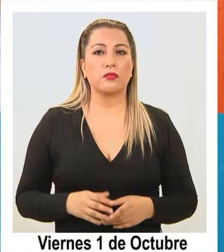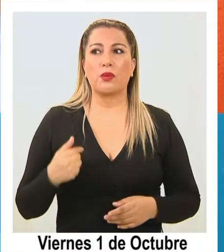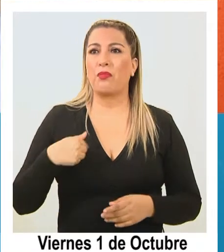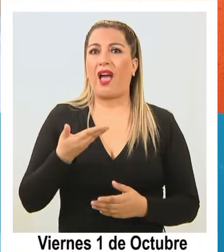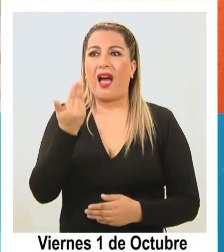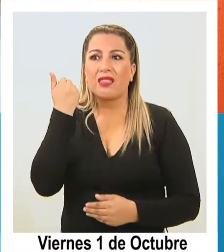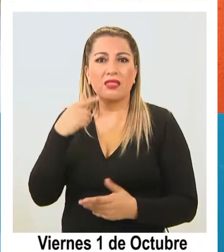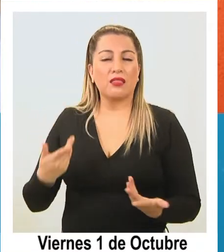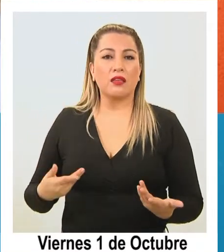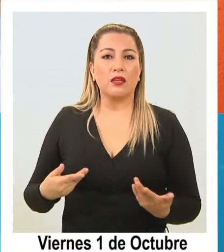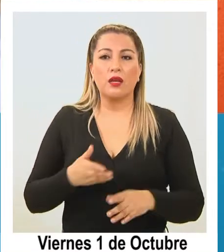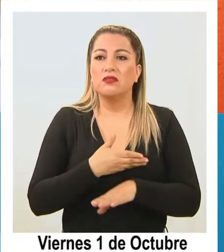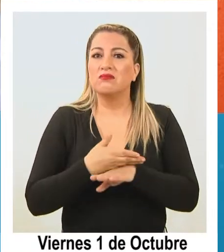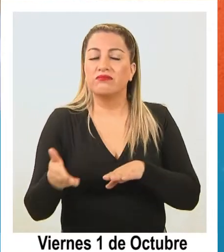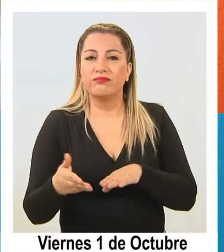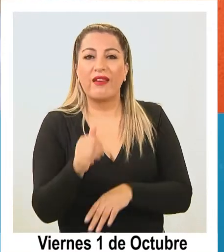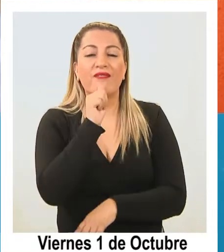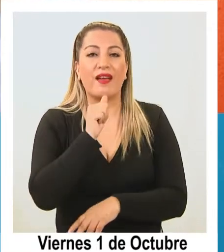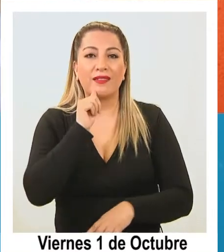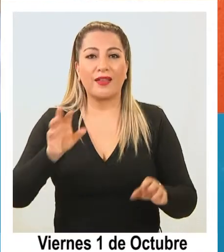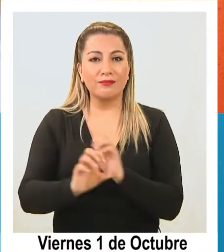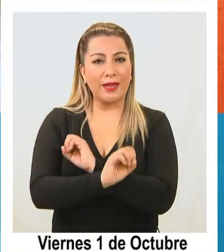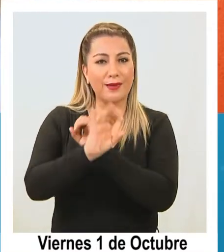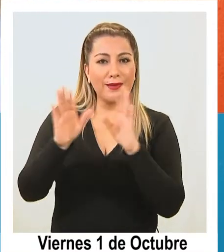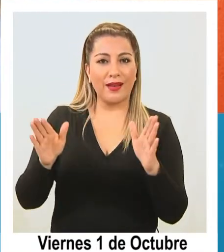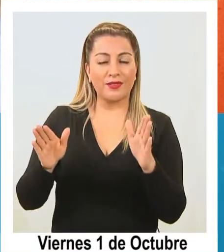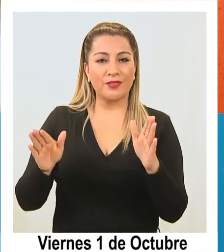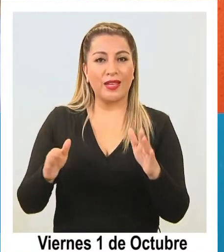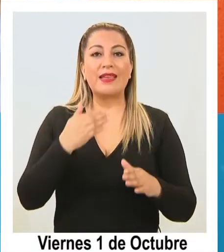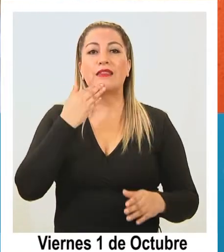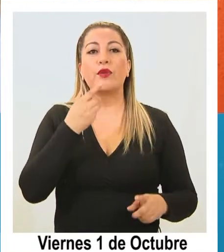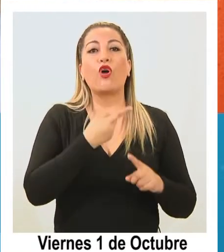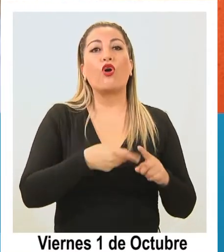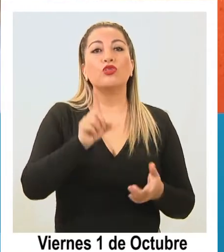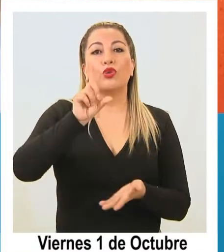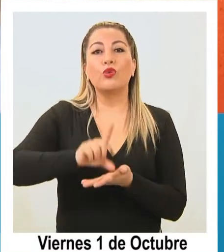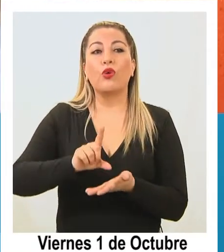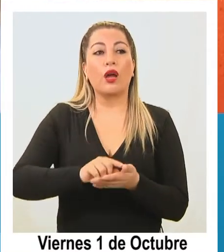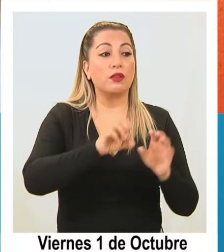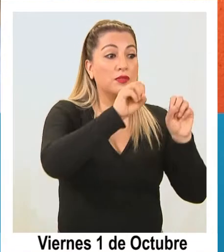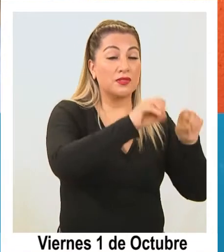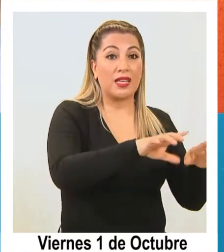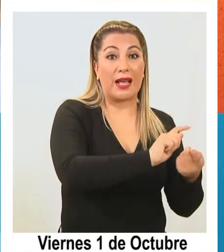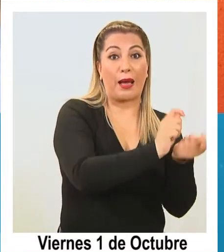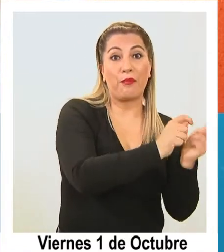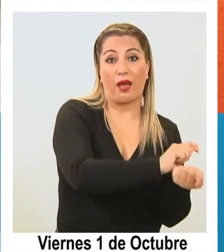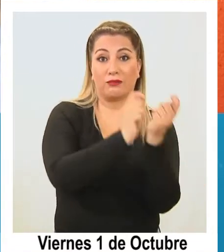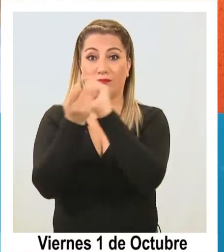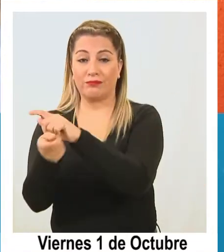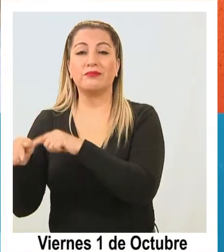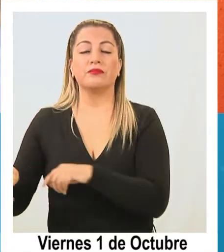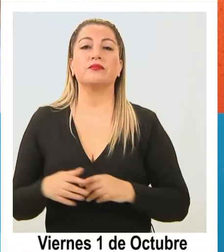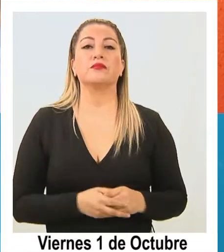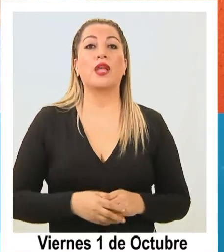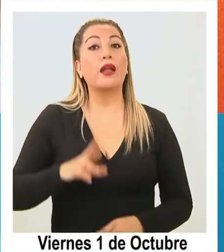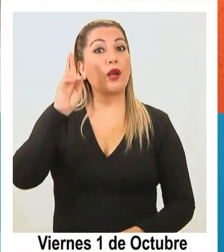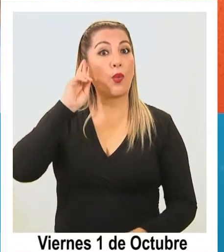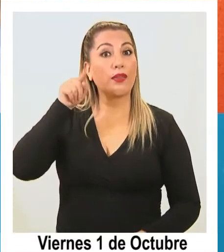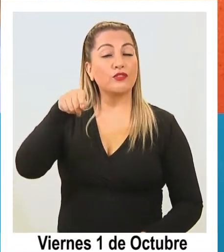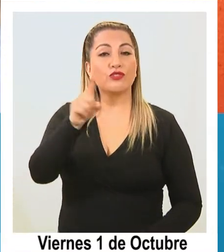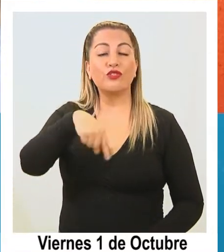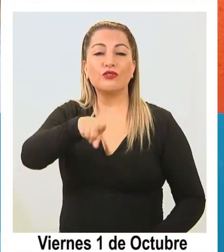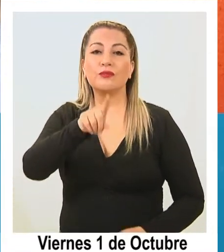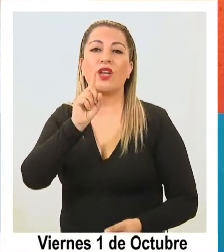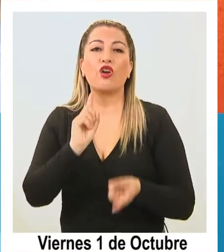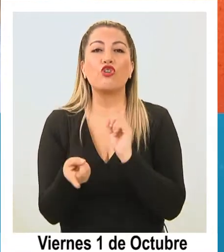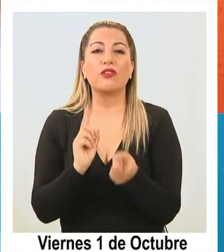desalojar no se tenía en paralelo un lugar donde llevar a estas personas? Nosotros recuerda que en la coordinación, todo lo que tiene que